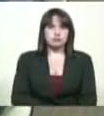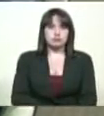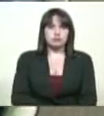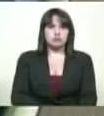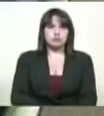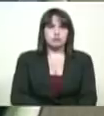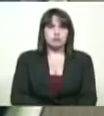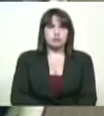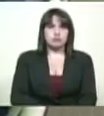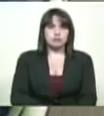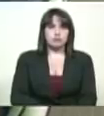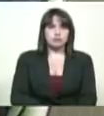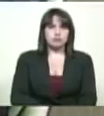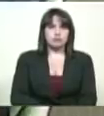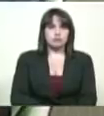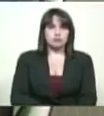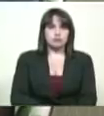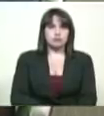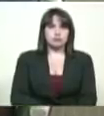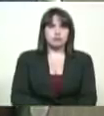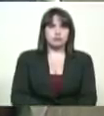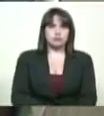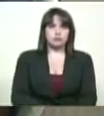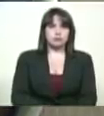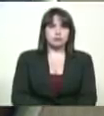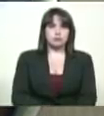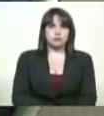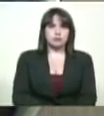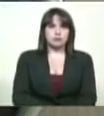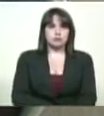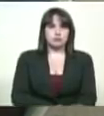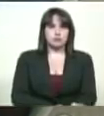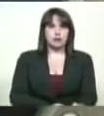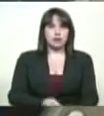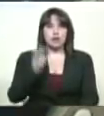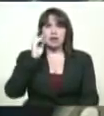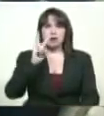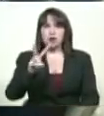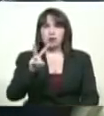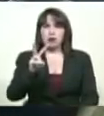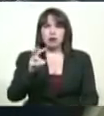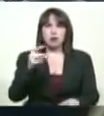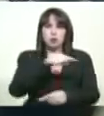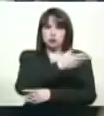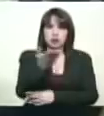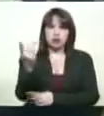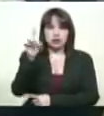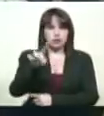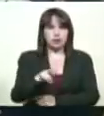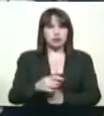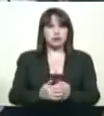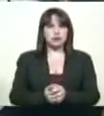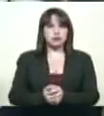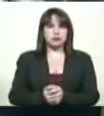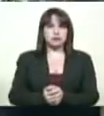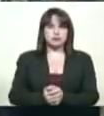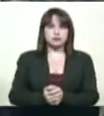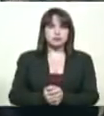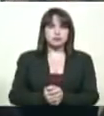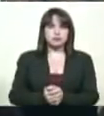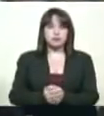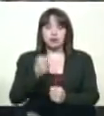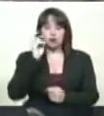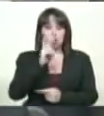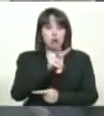eso se pierde de vista yo sé que ustedes lo perciben también yo lo percibo en su